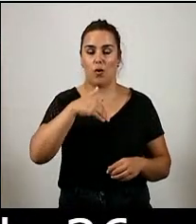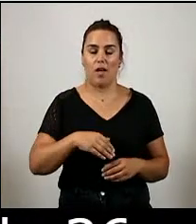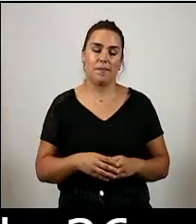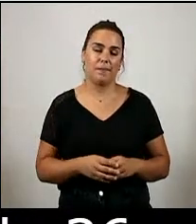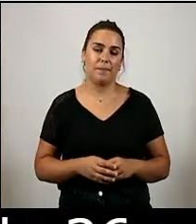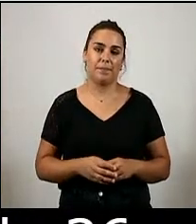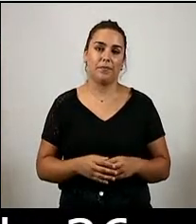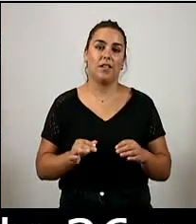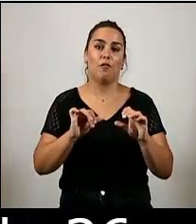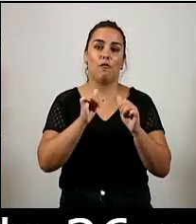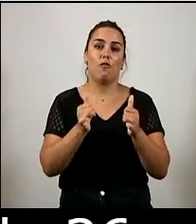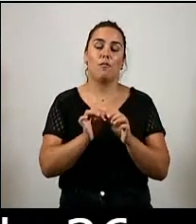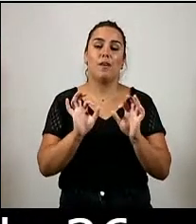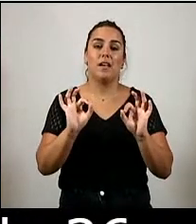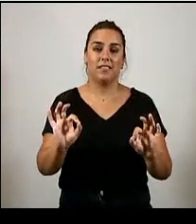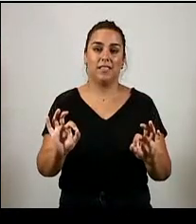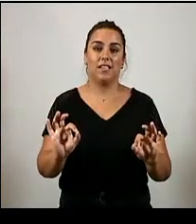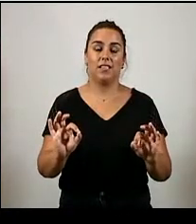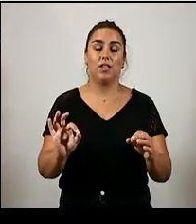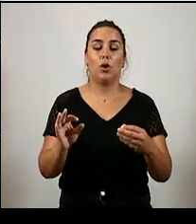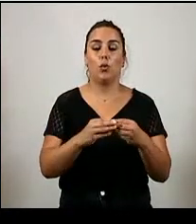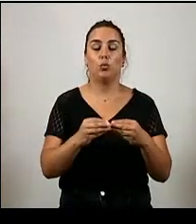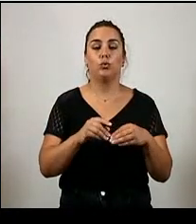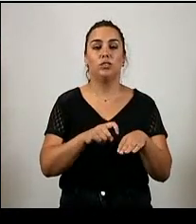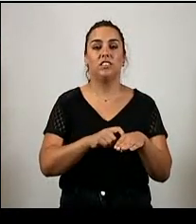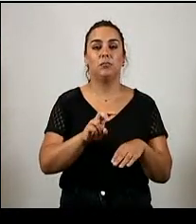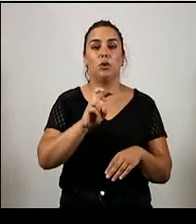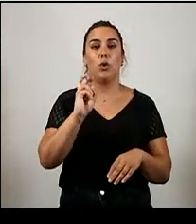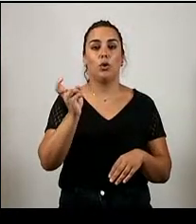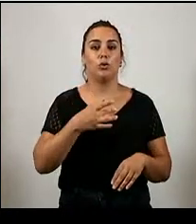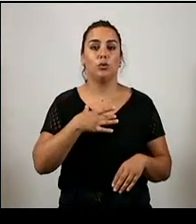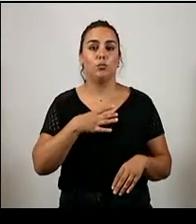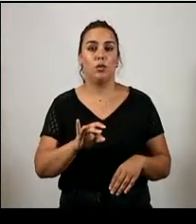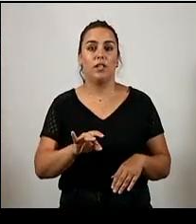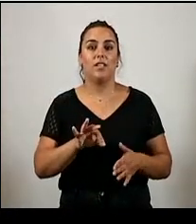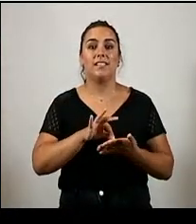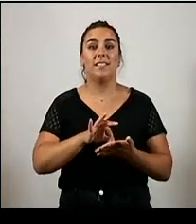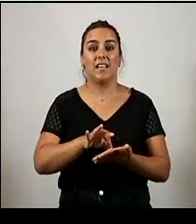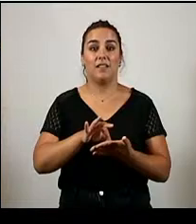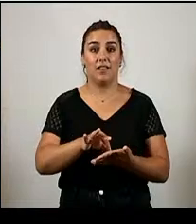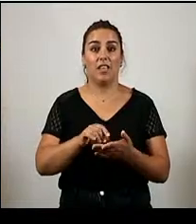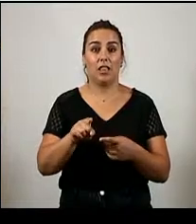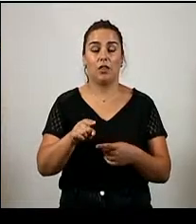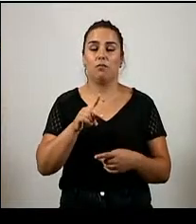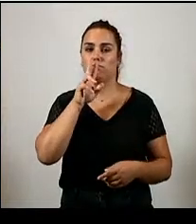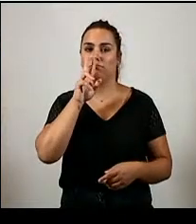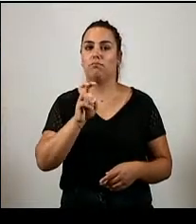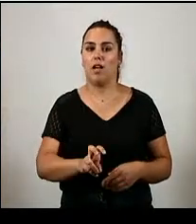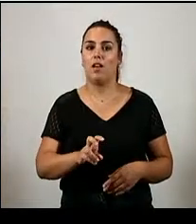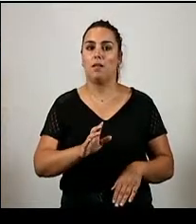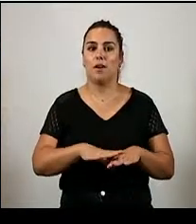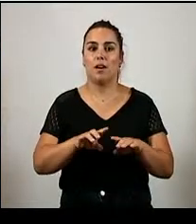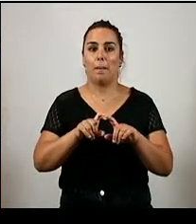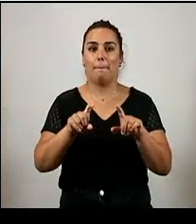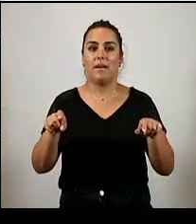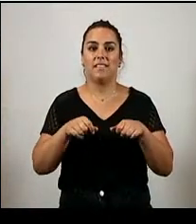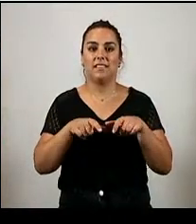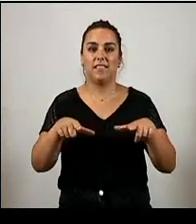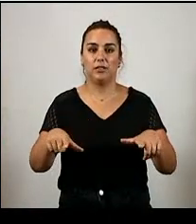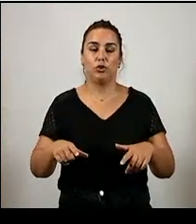esta forma, se favorece el uso de otros tipos de vehículos cuyos servicios resultan más rentables para las empresas del sector.